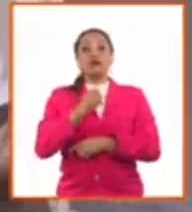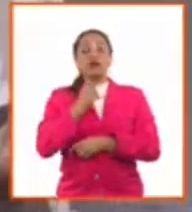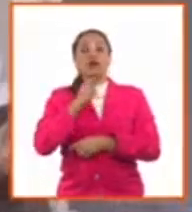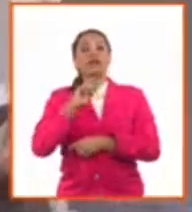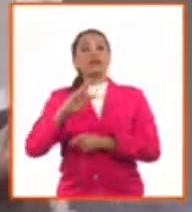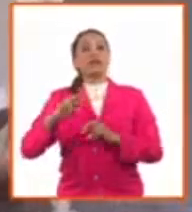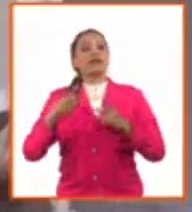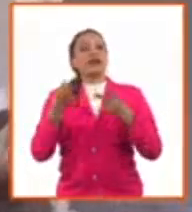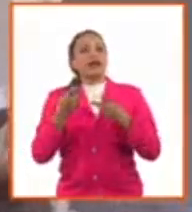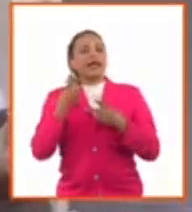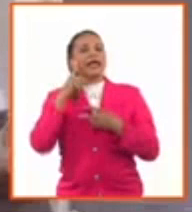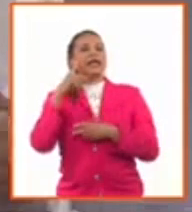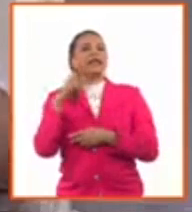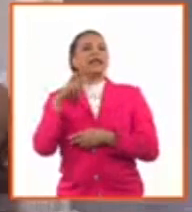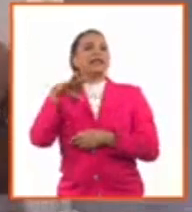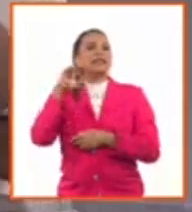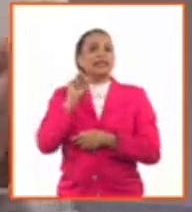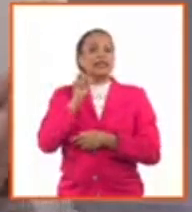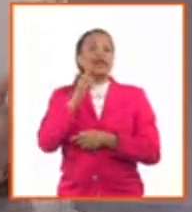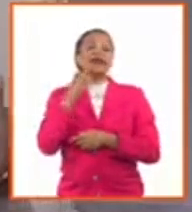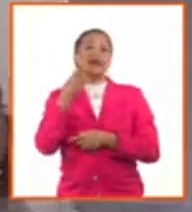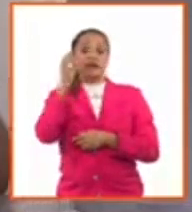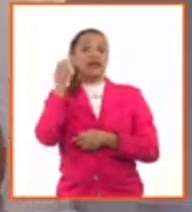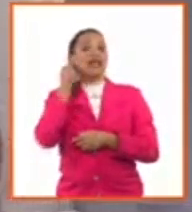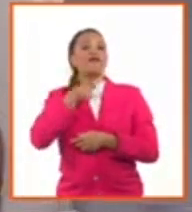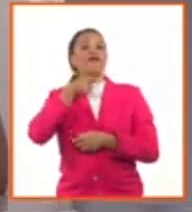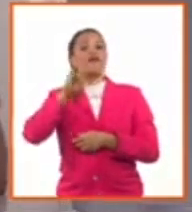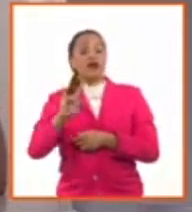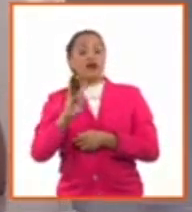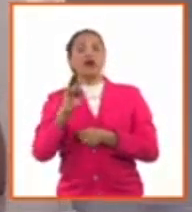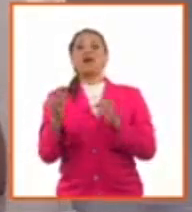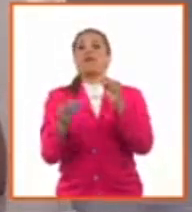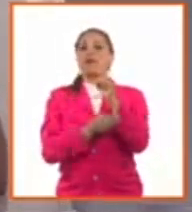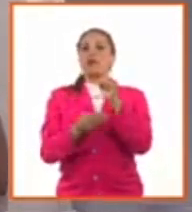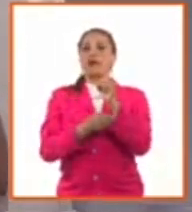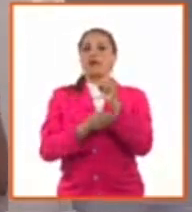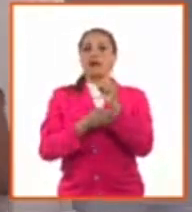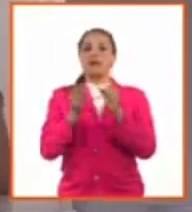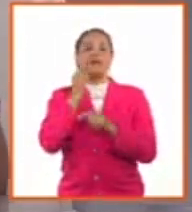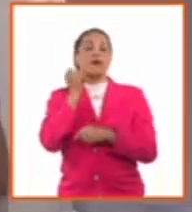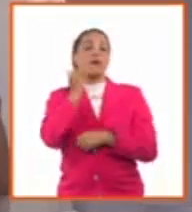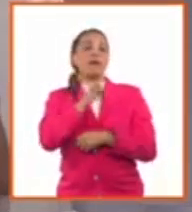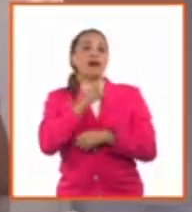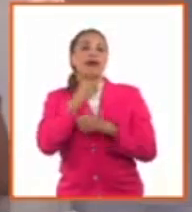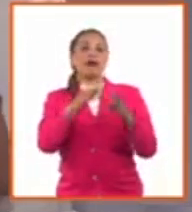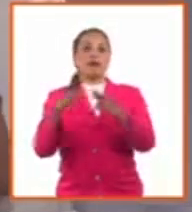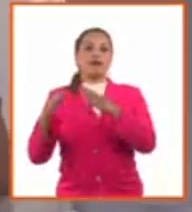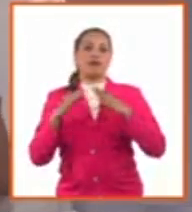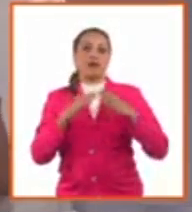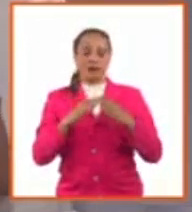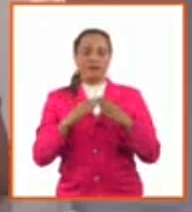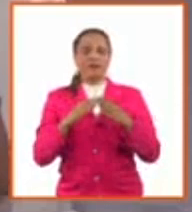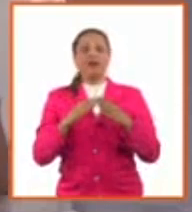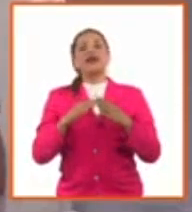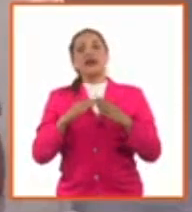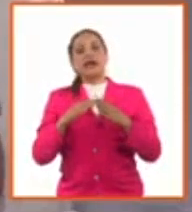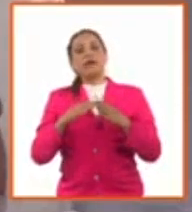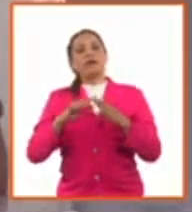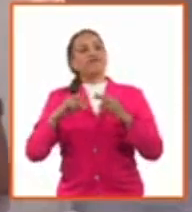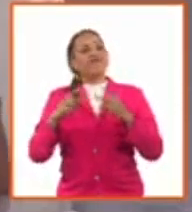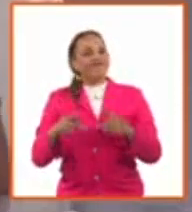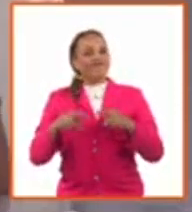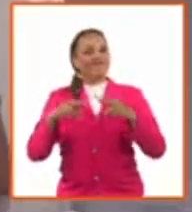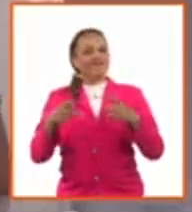población redescubra las potencialidades que tiene para ser actor de sus propios cambios. Y en eso hemos